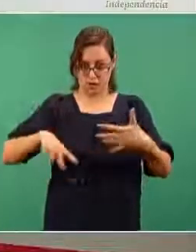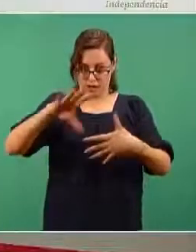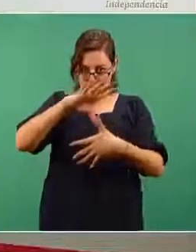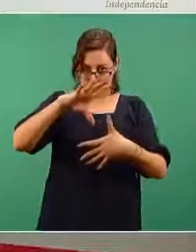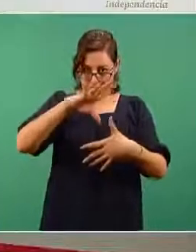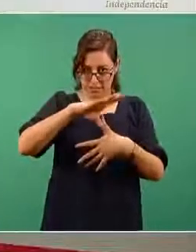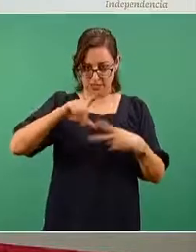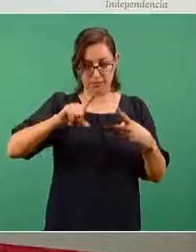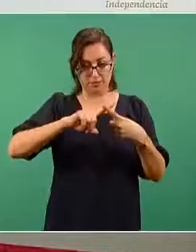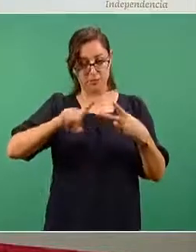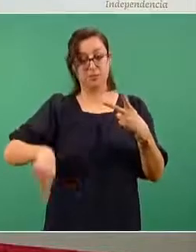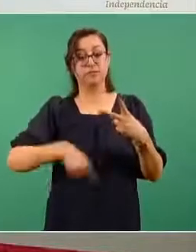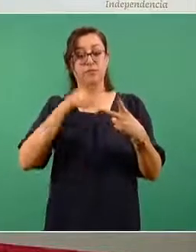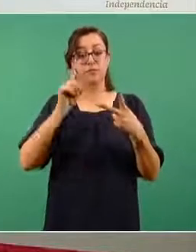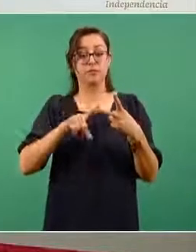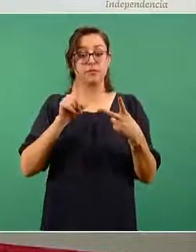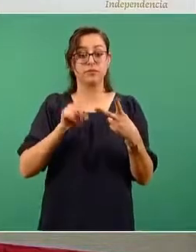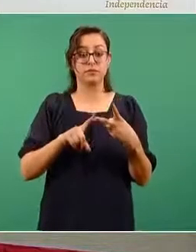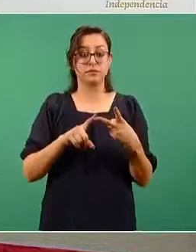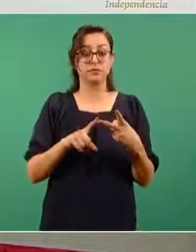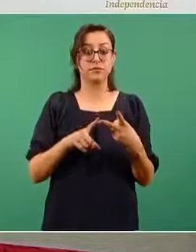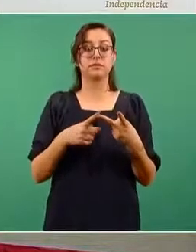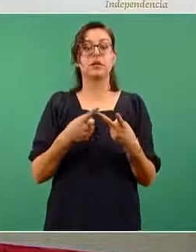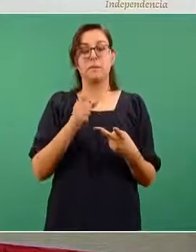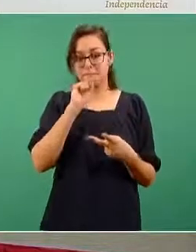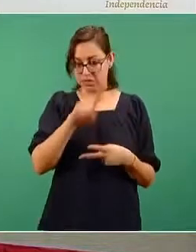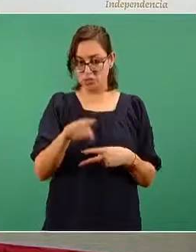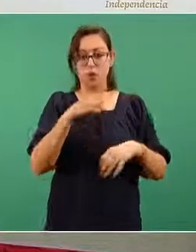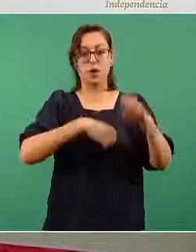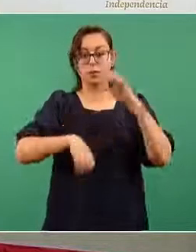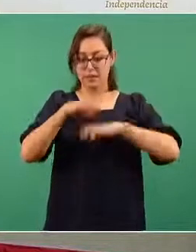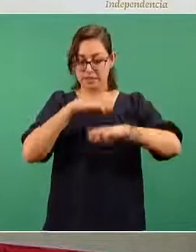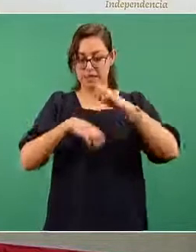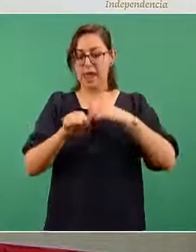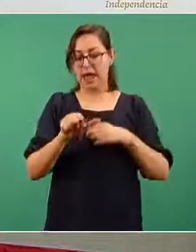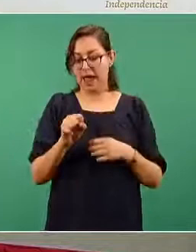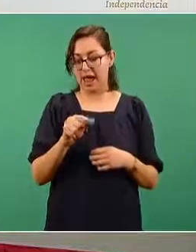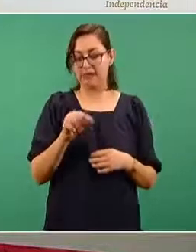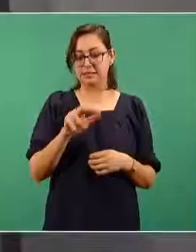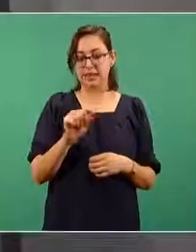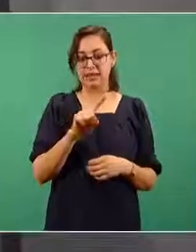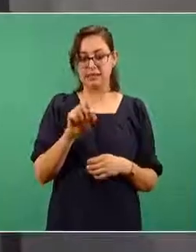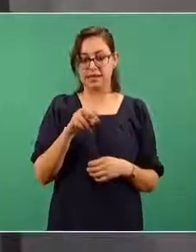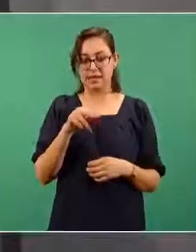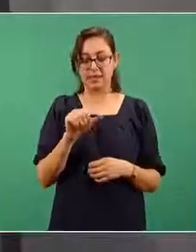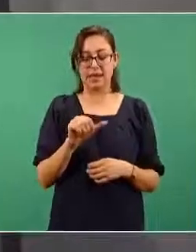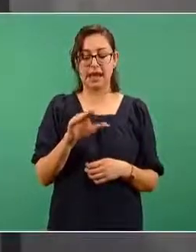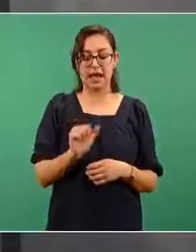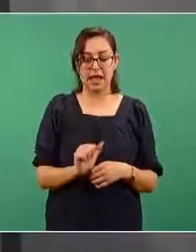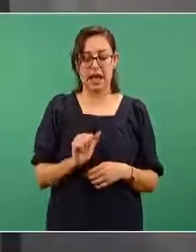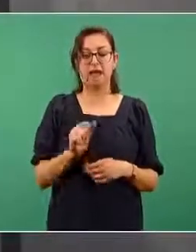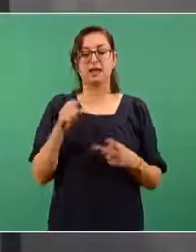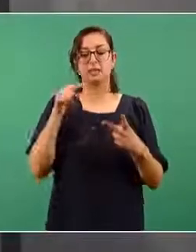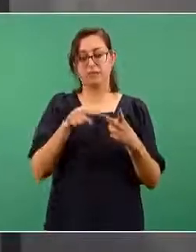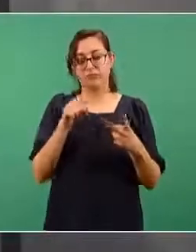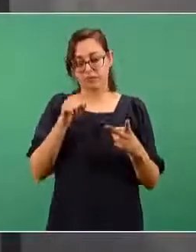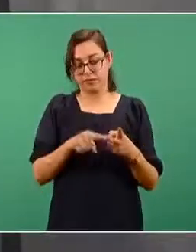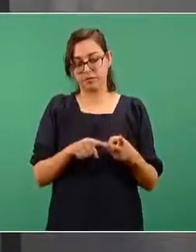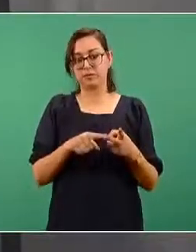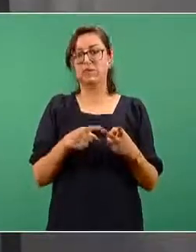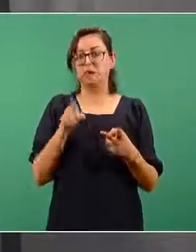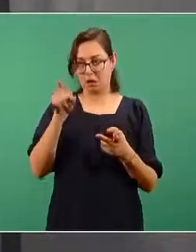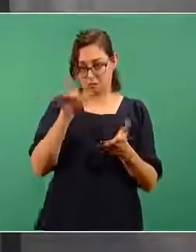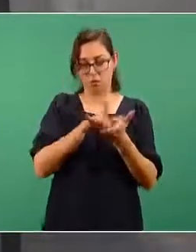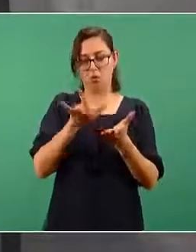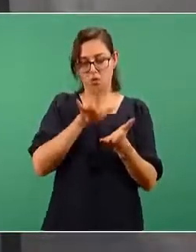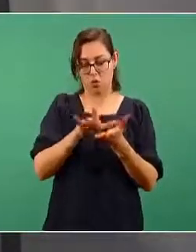otra posibilidad es a través directamente de AstraZeneca, que no obstante que ha puesto a disposición de estas vacunas para el mecanismo